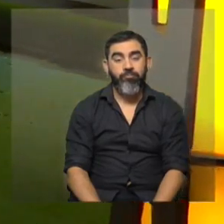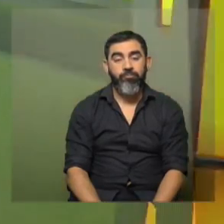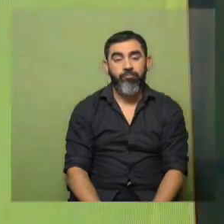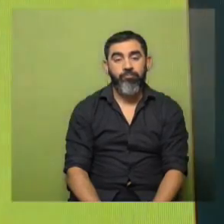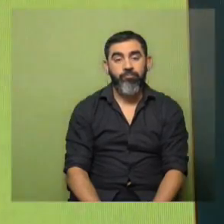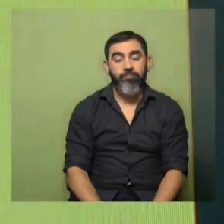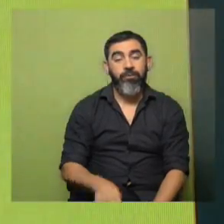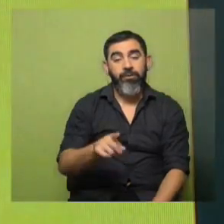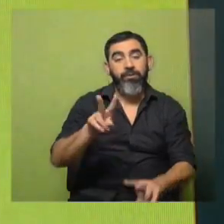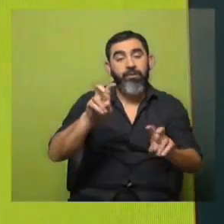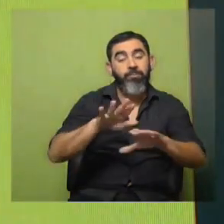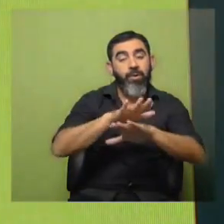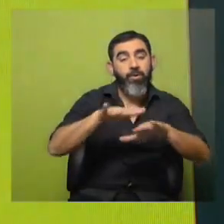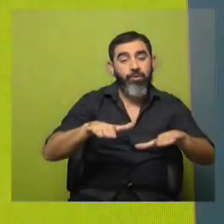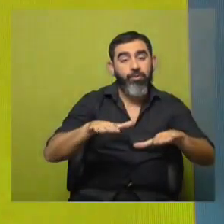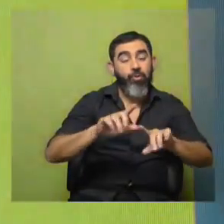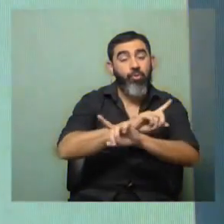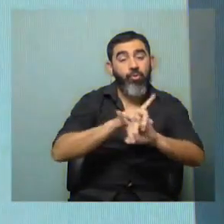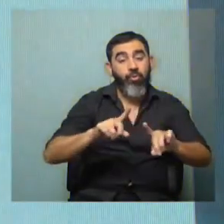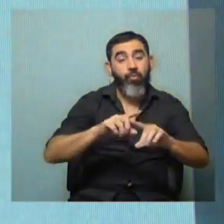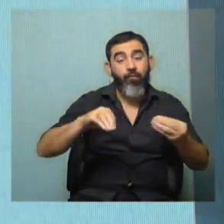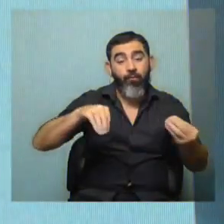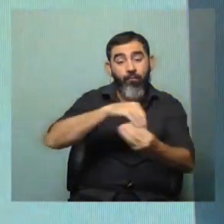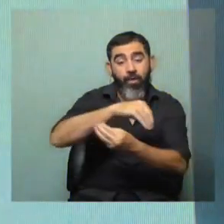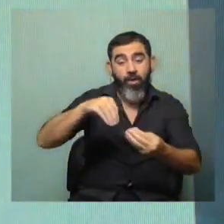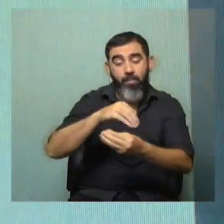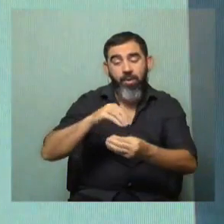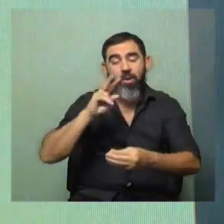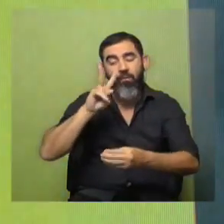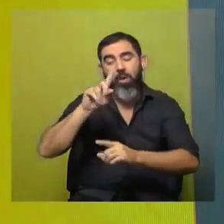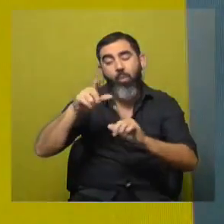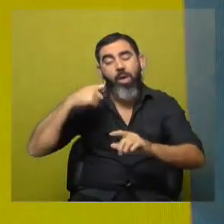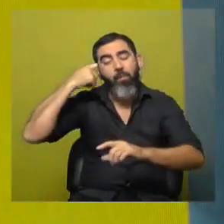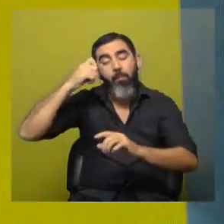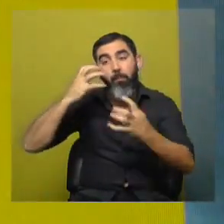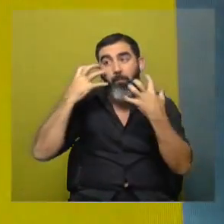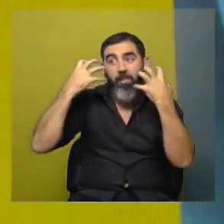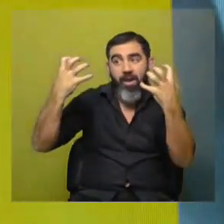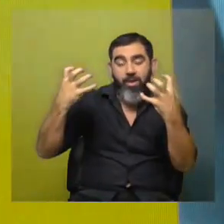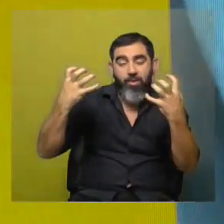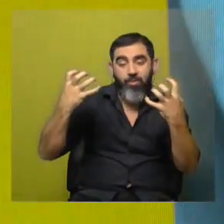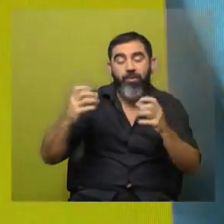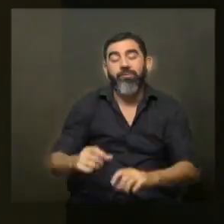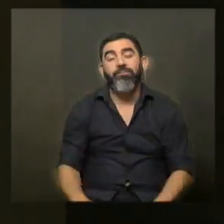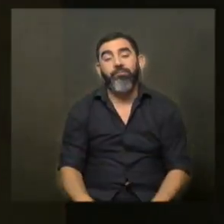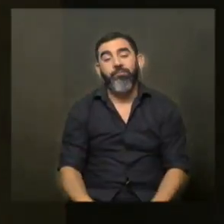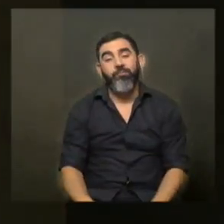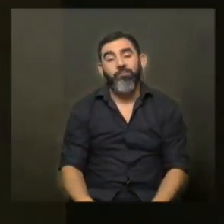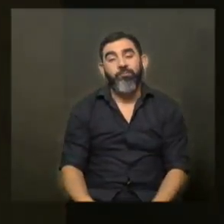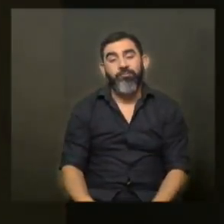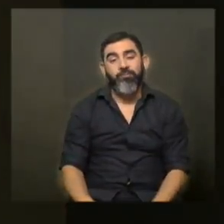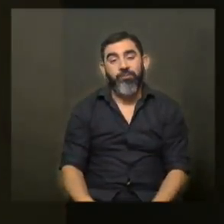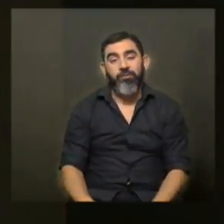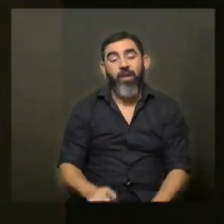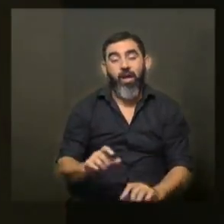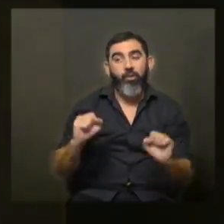Esto de los niños que decía, si no pasó en la familia de uno, lo hemos visto siempre en alguna película de terror, ¿no? O de suspenso. Totalmente, sí. Es medio, ¿no? Sí, es